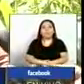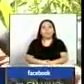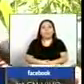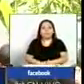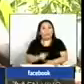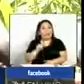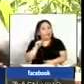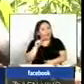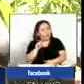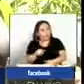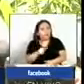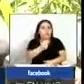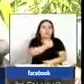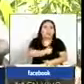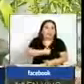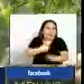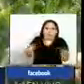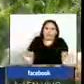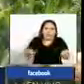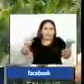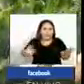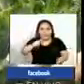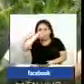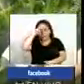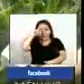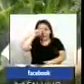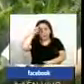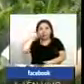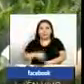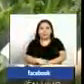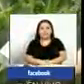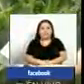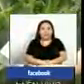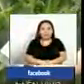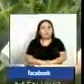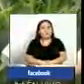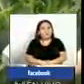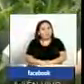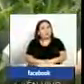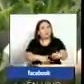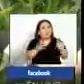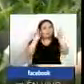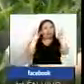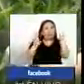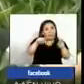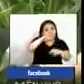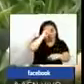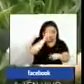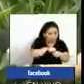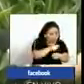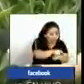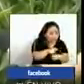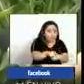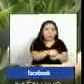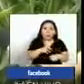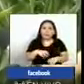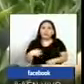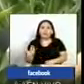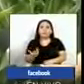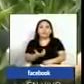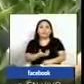ahí es donde nos toca subir, porque aquí no hay trabajo. Unas medidas bien fuertes para el área de agricultura, en donde nosotros,